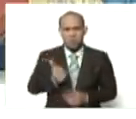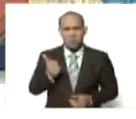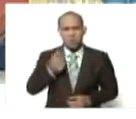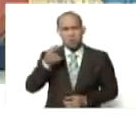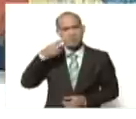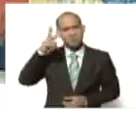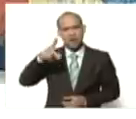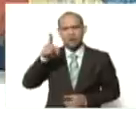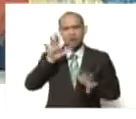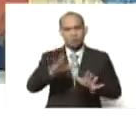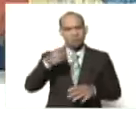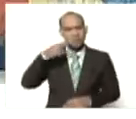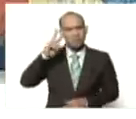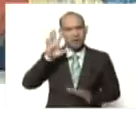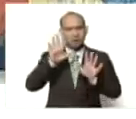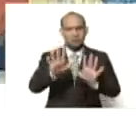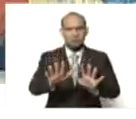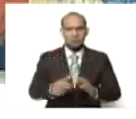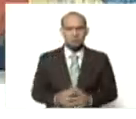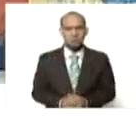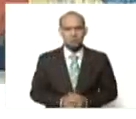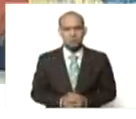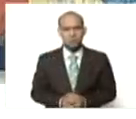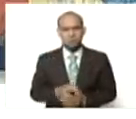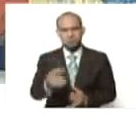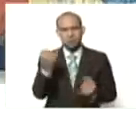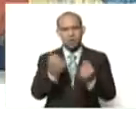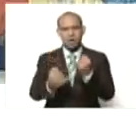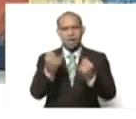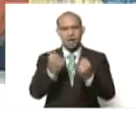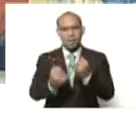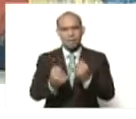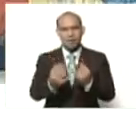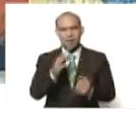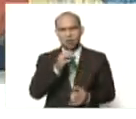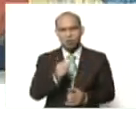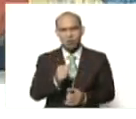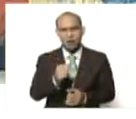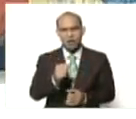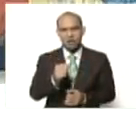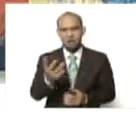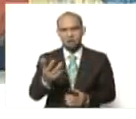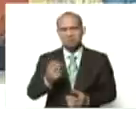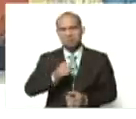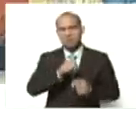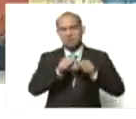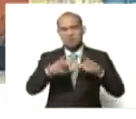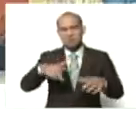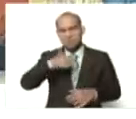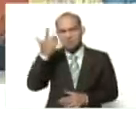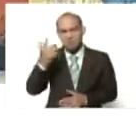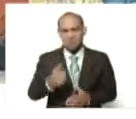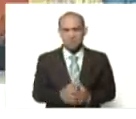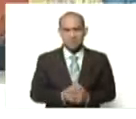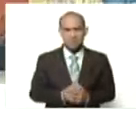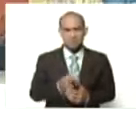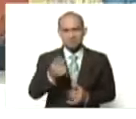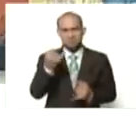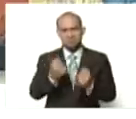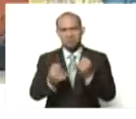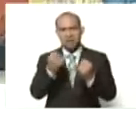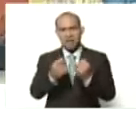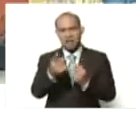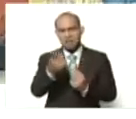traidor, compadre, y su apellido es vergüenza, traidor, su apellido